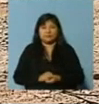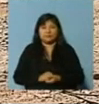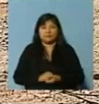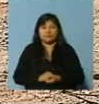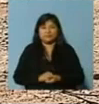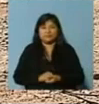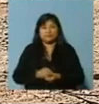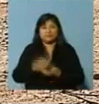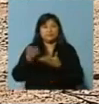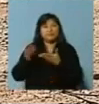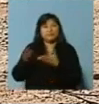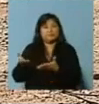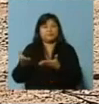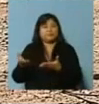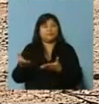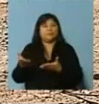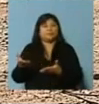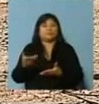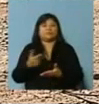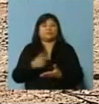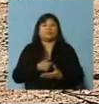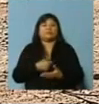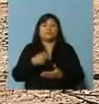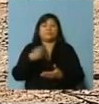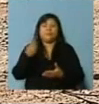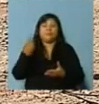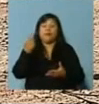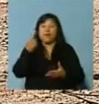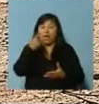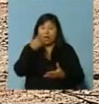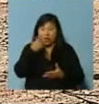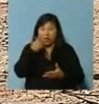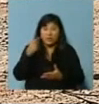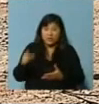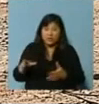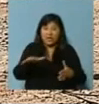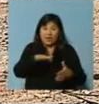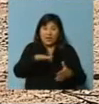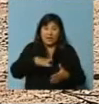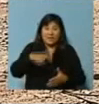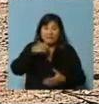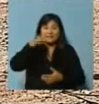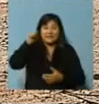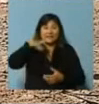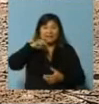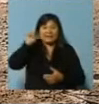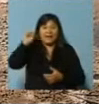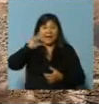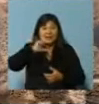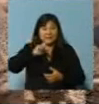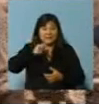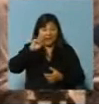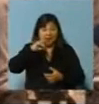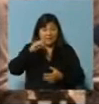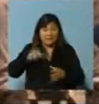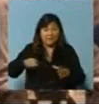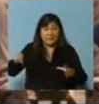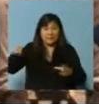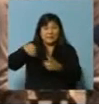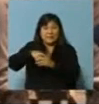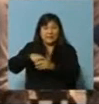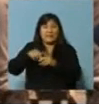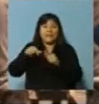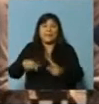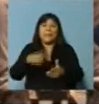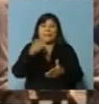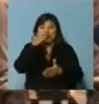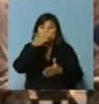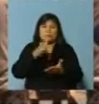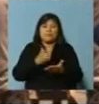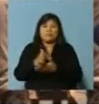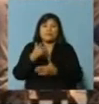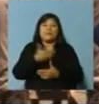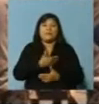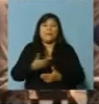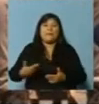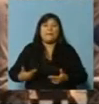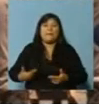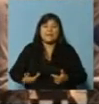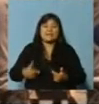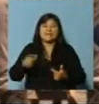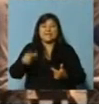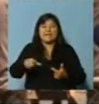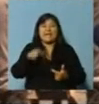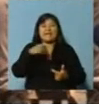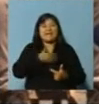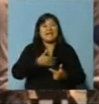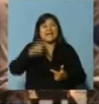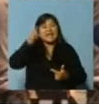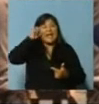Fueron las palabras del señor comisionado municipal de Santa Catalina, Diego Solís. Seguidamente escucharemos palabras del presidente del directorio